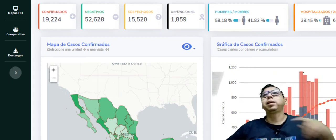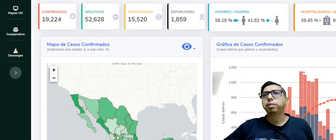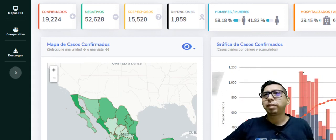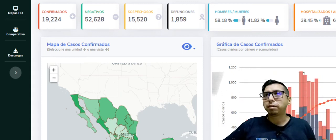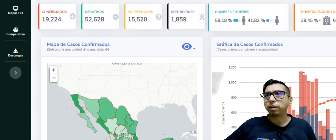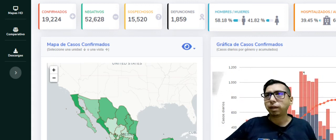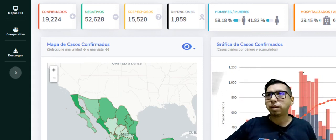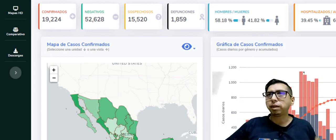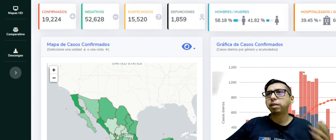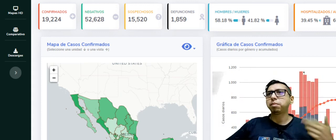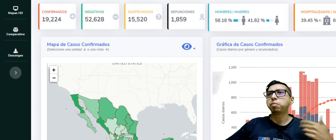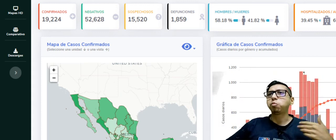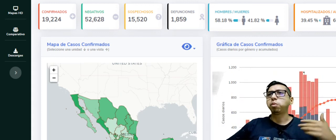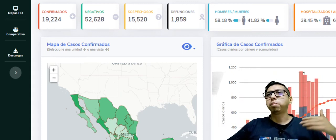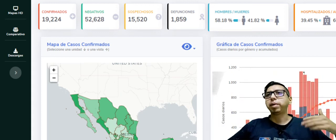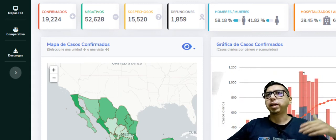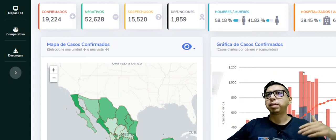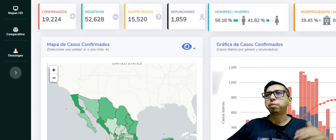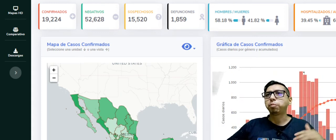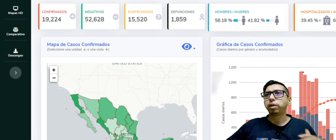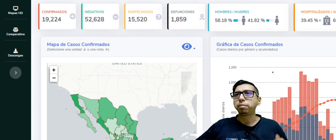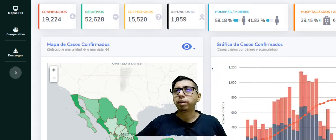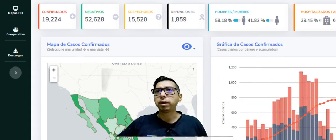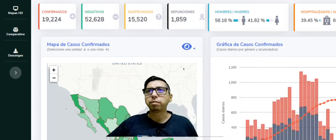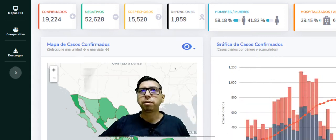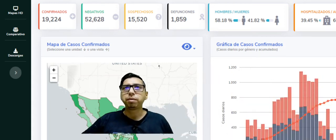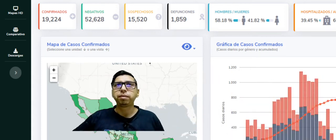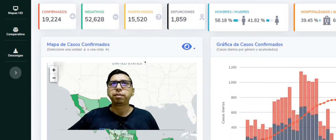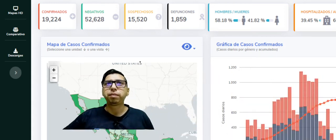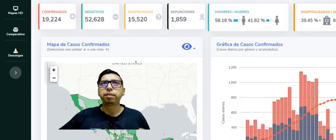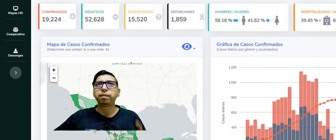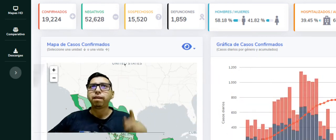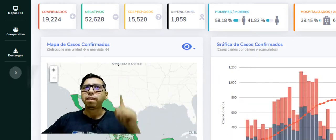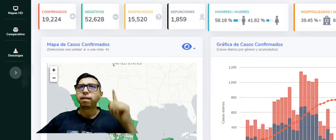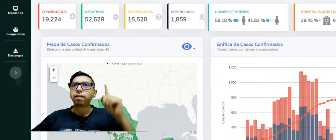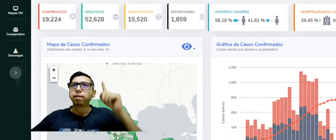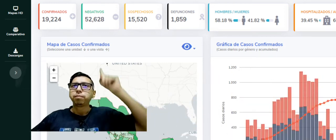Acá arribita, déjenme muevo para que me puedan ver.